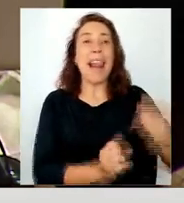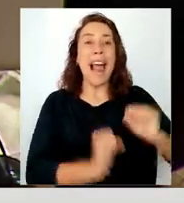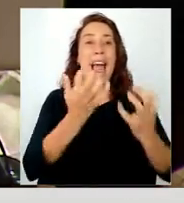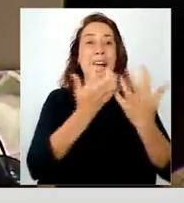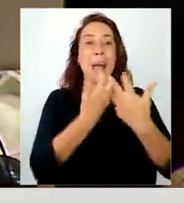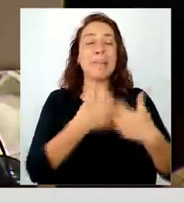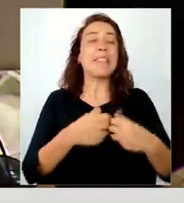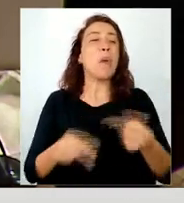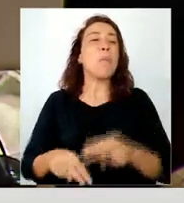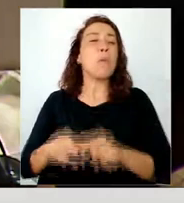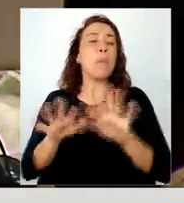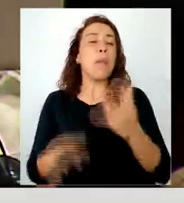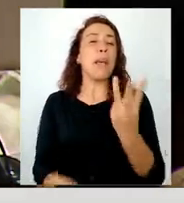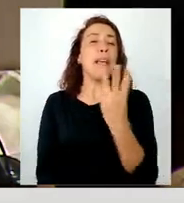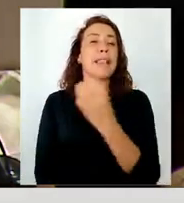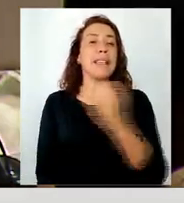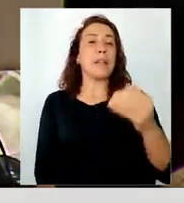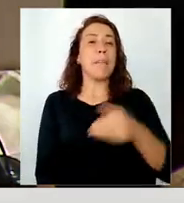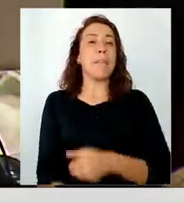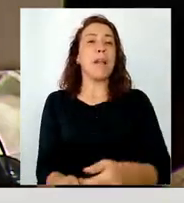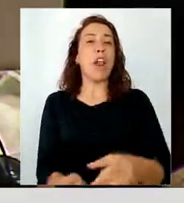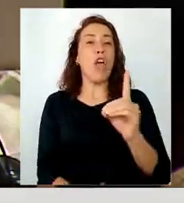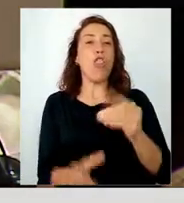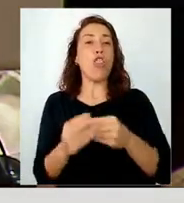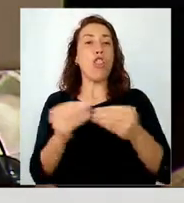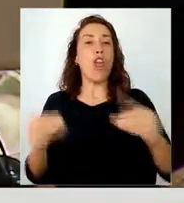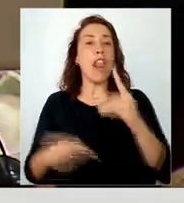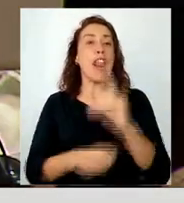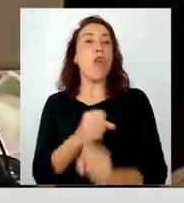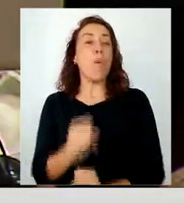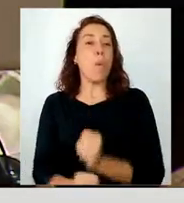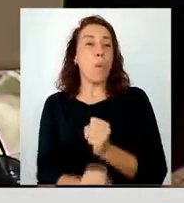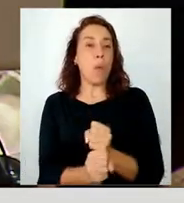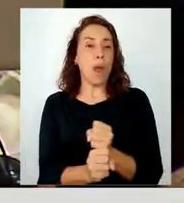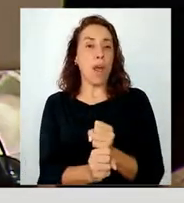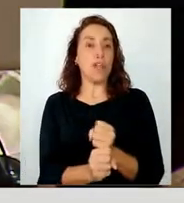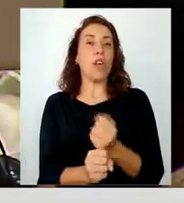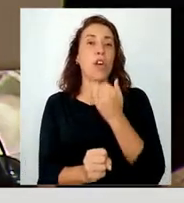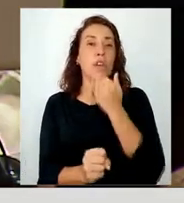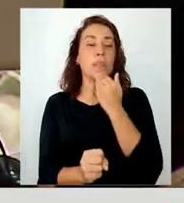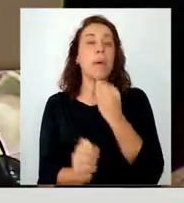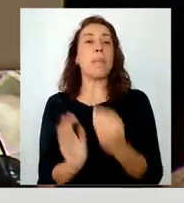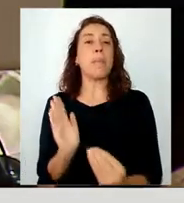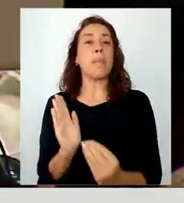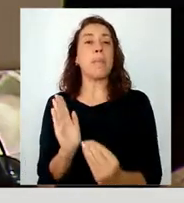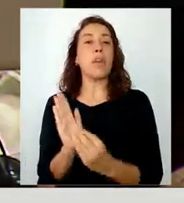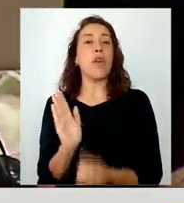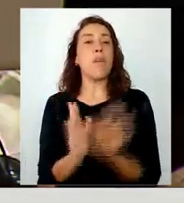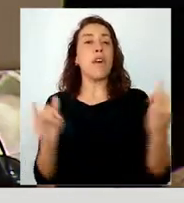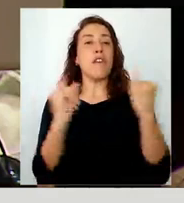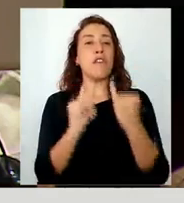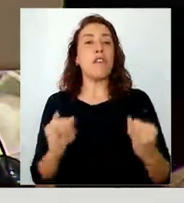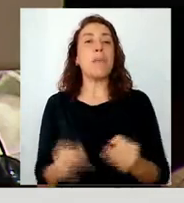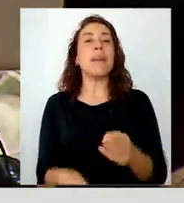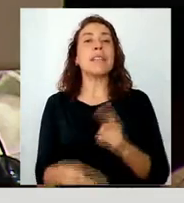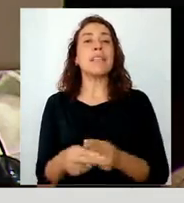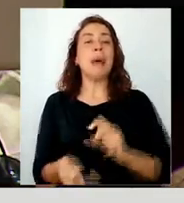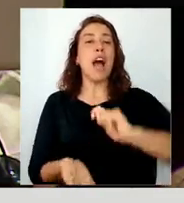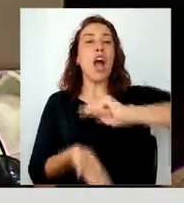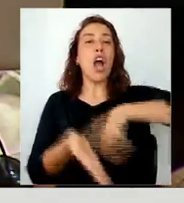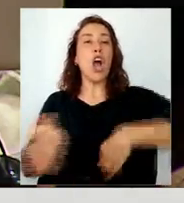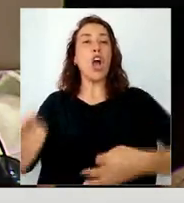de 300 millones de dólares al año según se espera así como al consagrar un nuevo procedimiento llamado contratos para la innovación